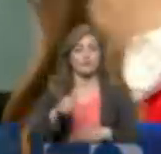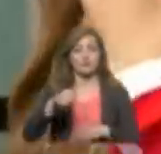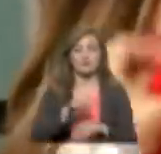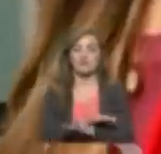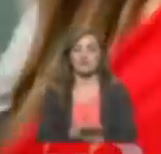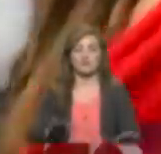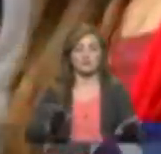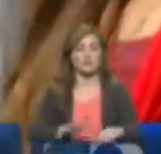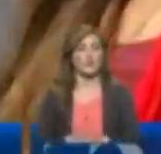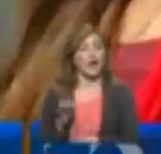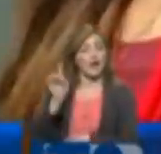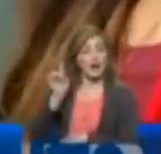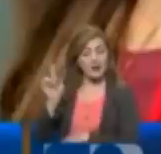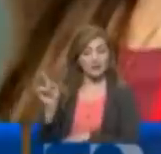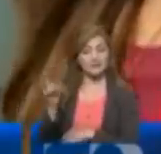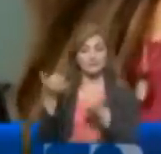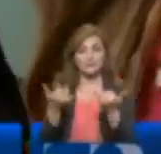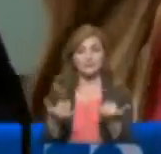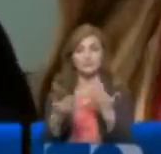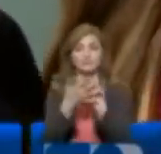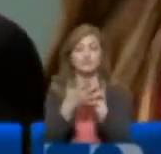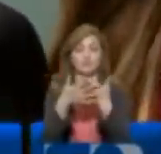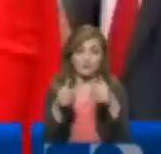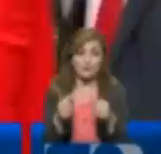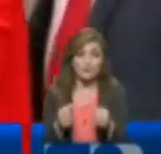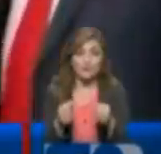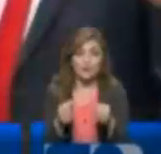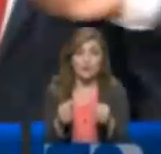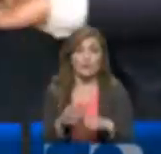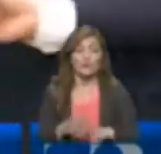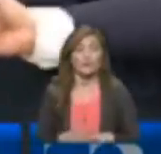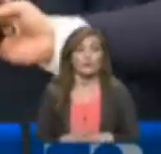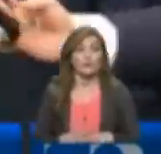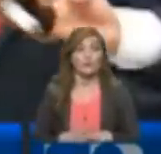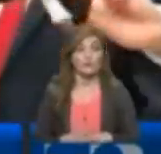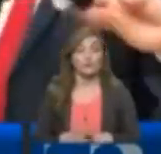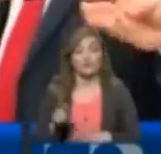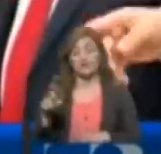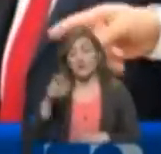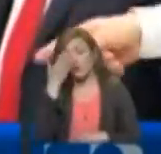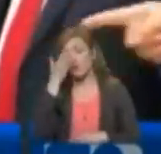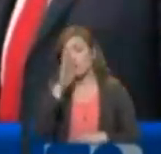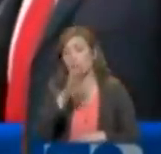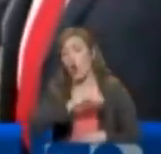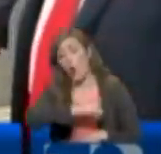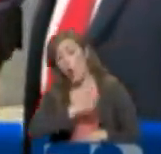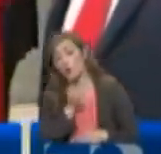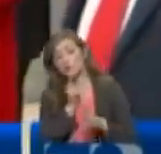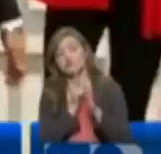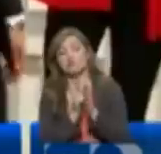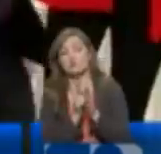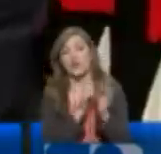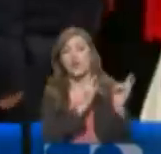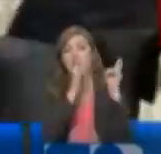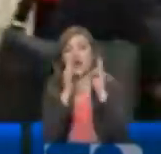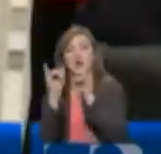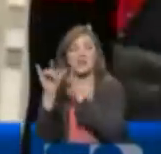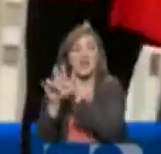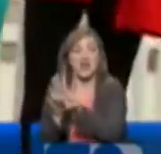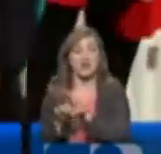y van a spinelli quien actualmente guarda prisión preventiva sin embargo deberá enfrentar otro proceso por presunto enriquecimiento